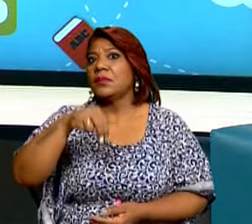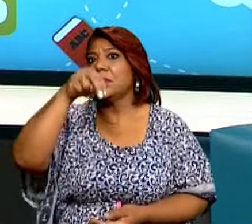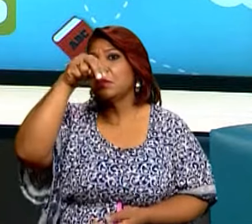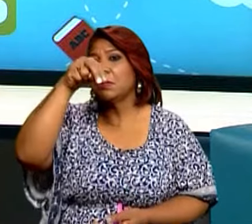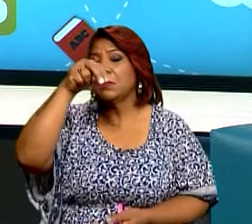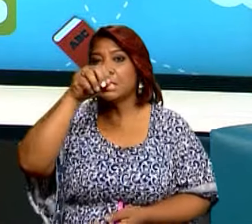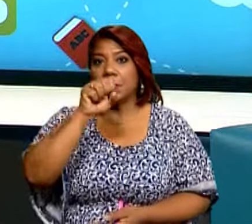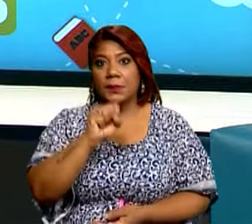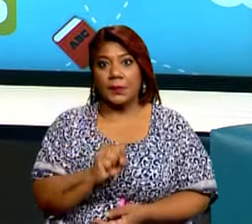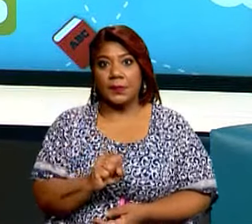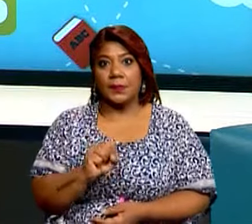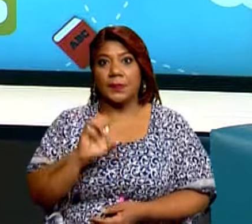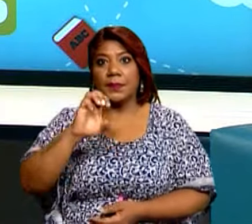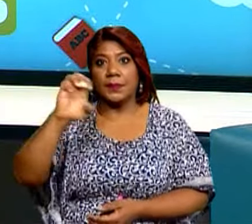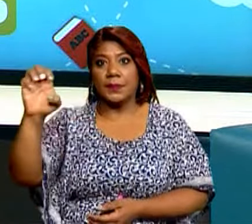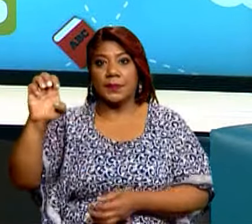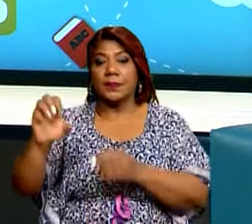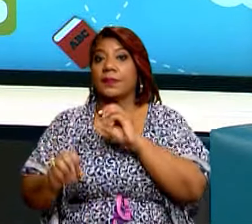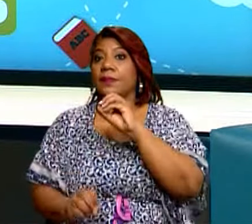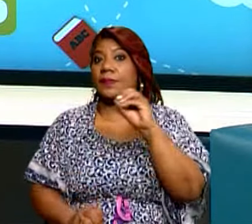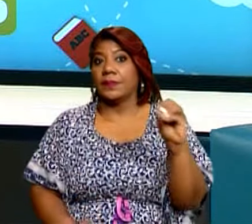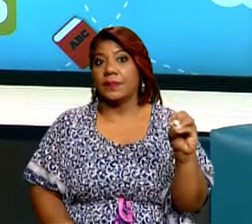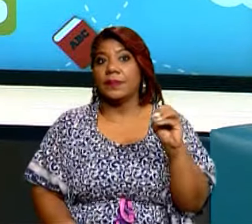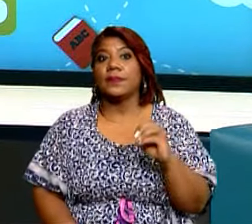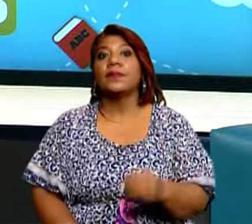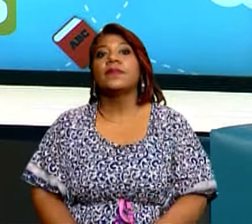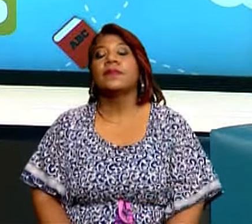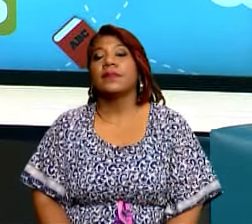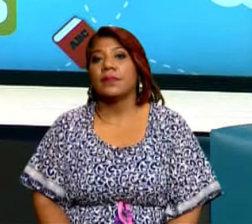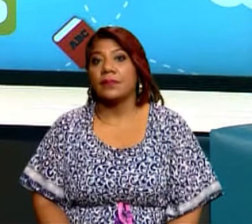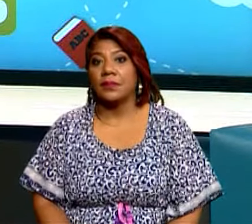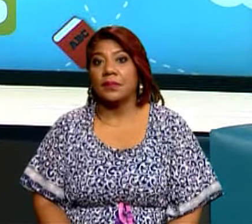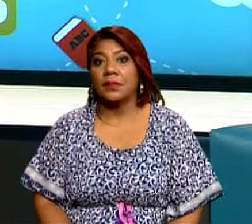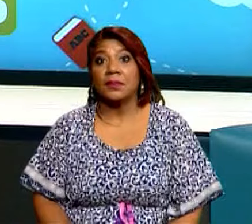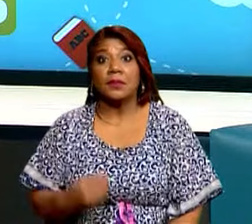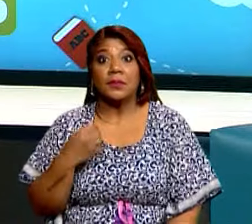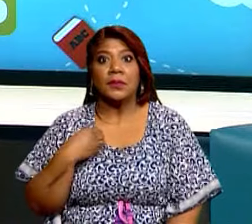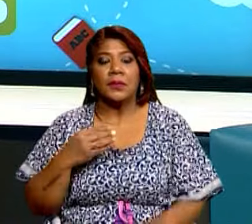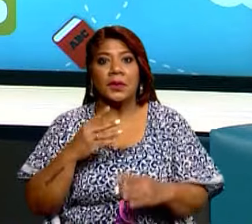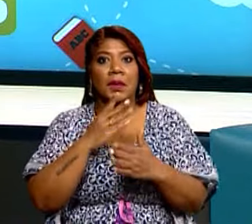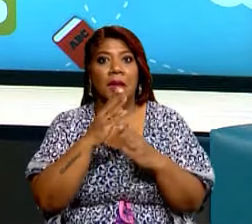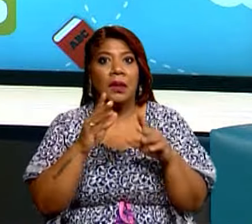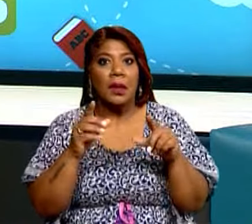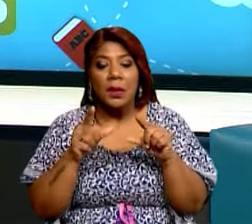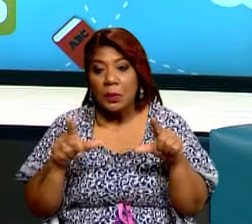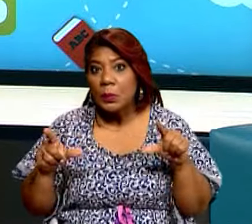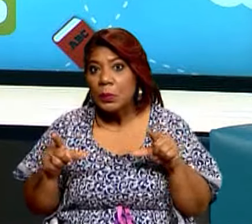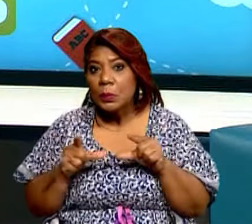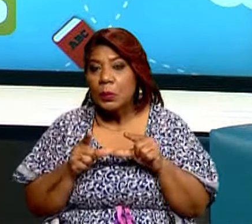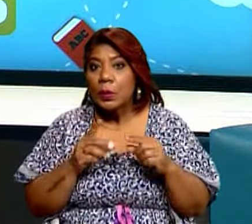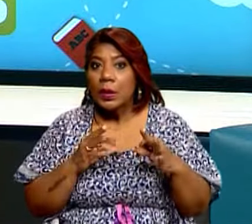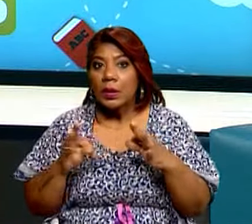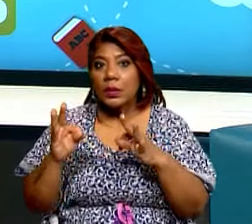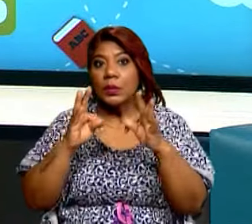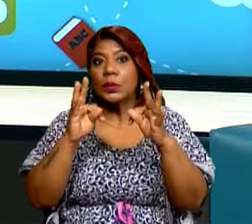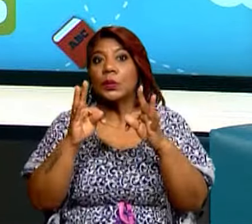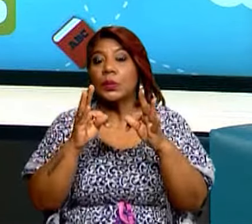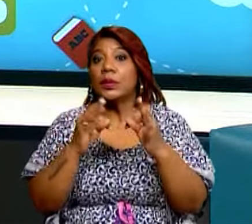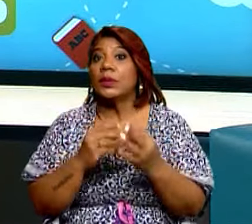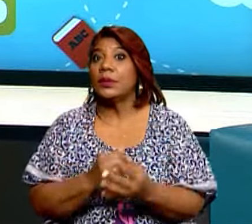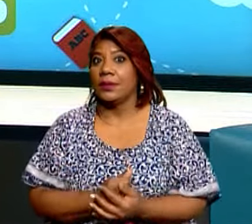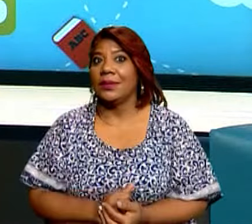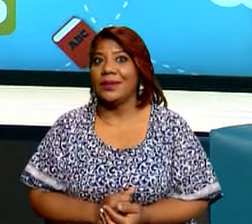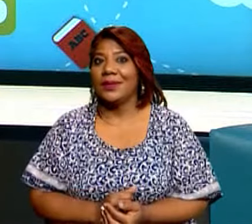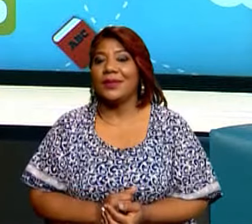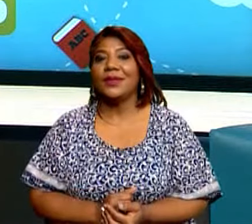al norte, al sur, al este o al oeste, algunos lugares turísticos de tu provincia, toda nuestra